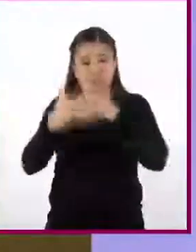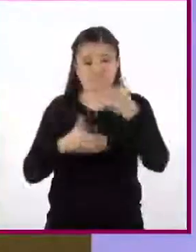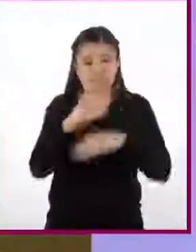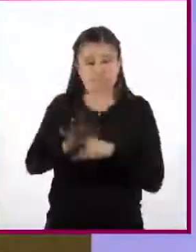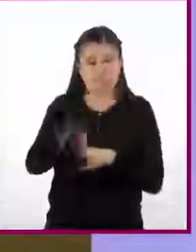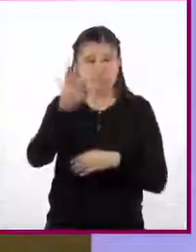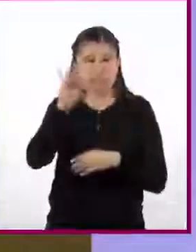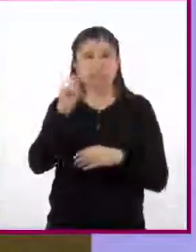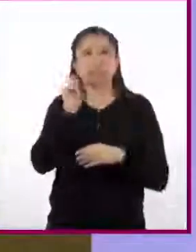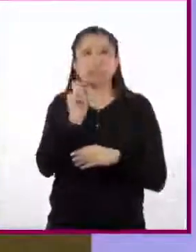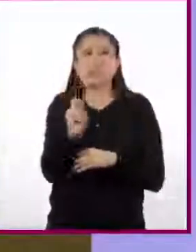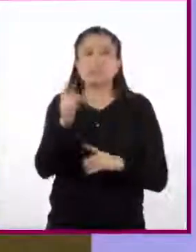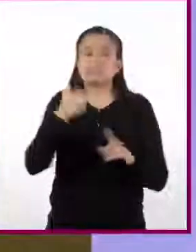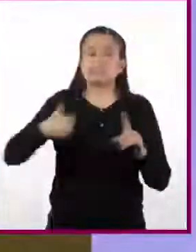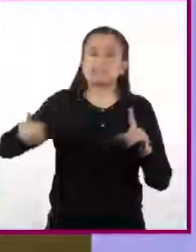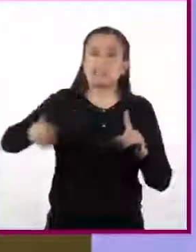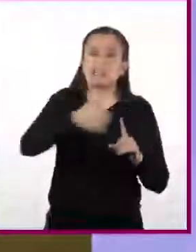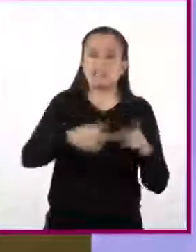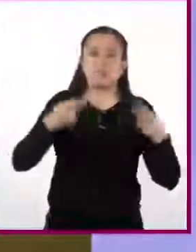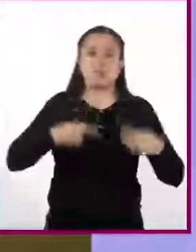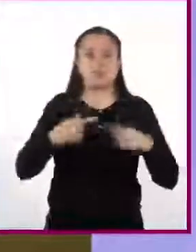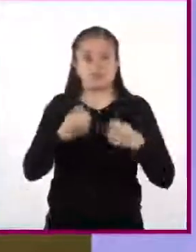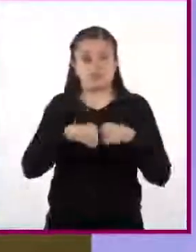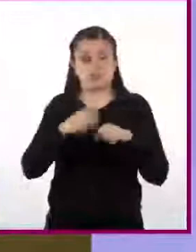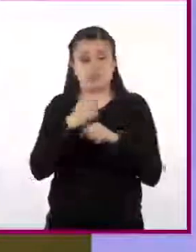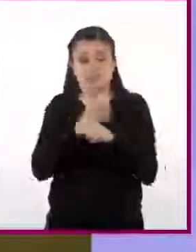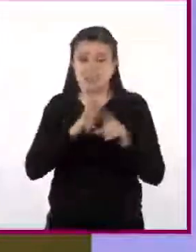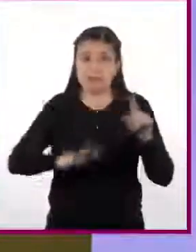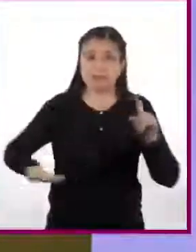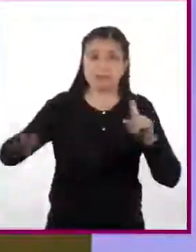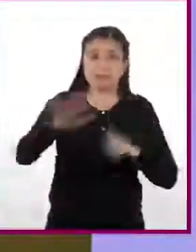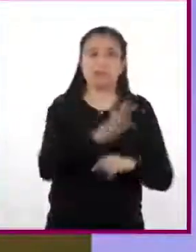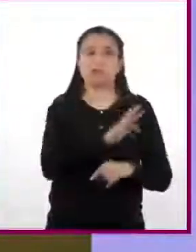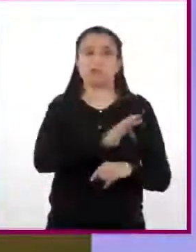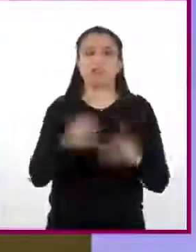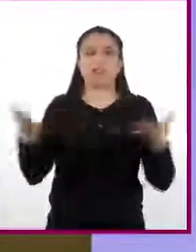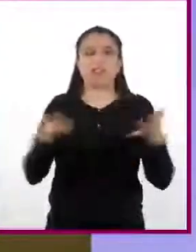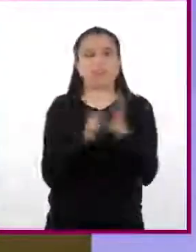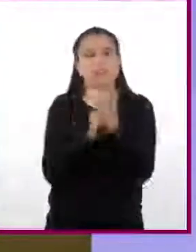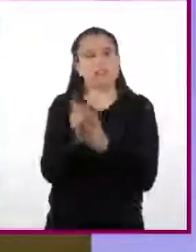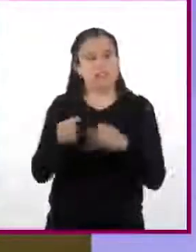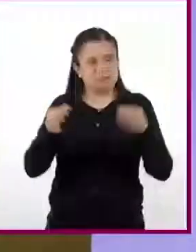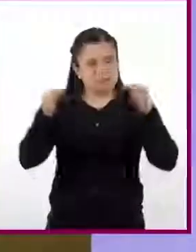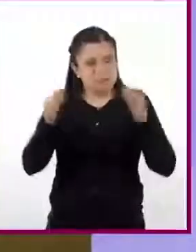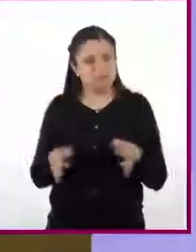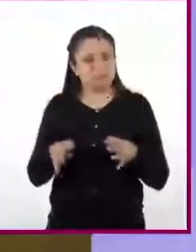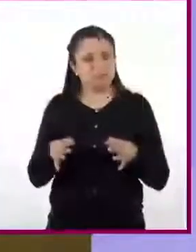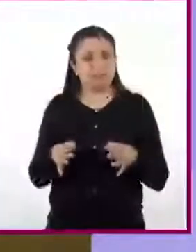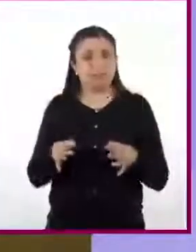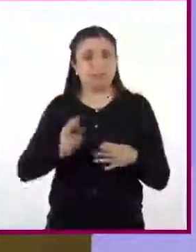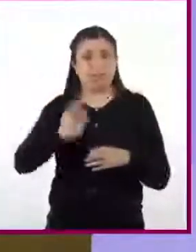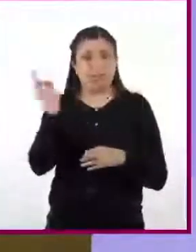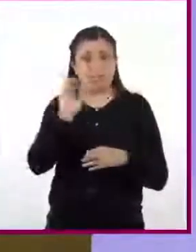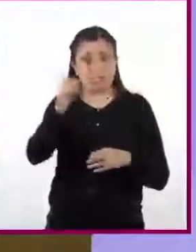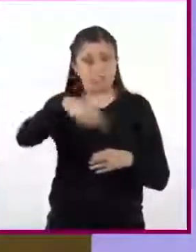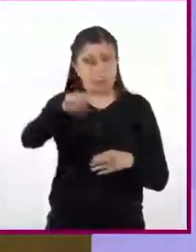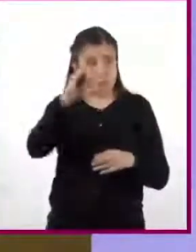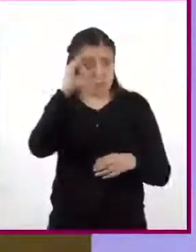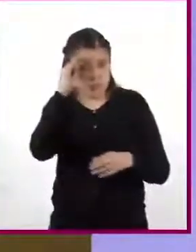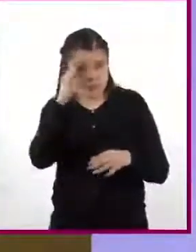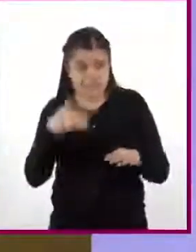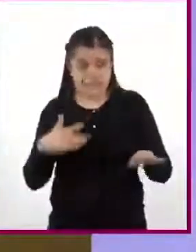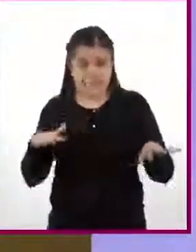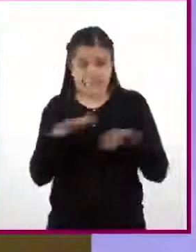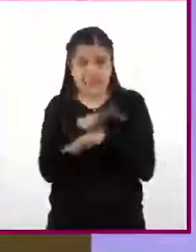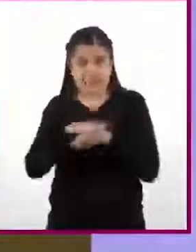la defensa que los propios ciudadanos y la sociedad completa hagan de este derecho fundamental. Si consideramos que algo debe